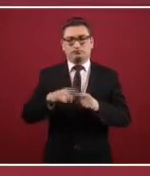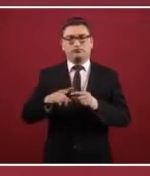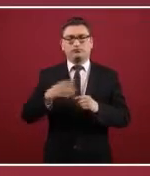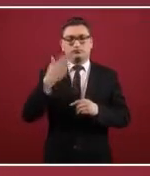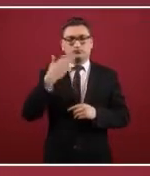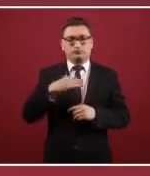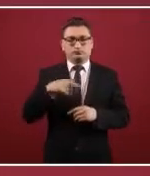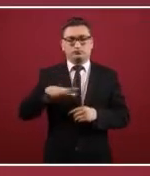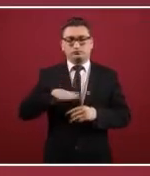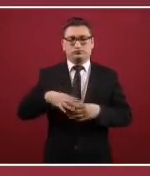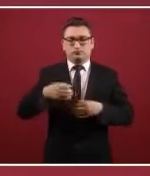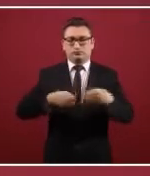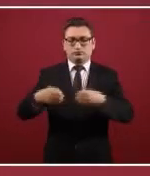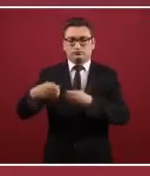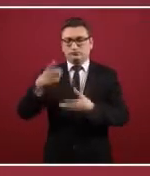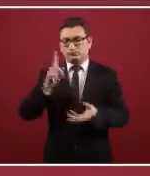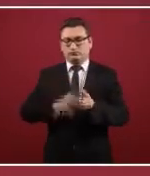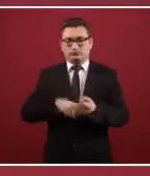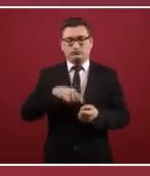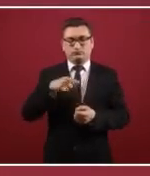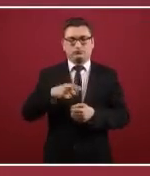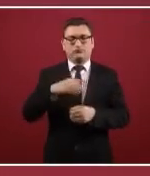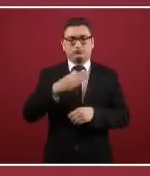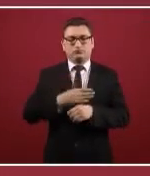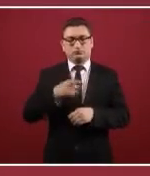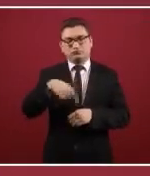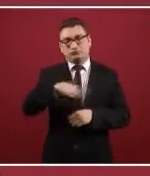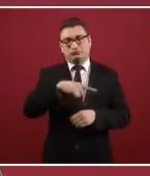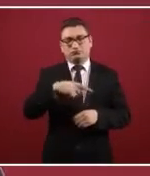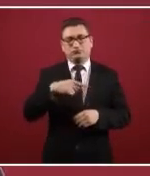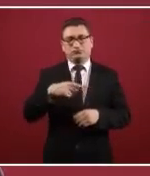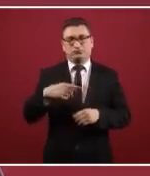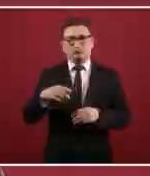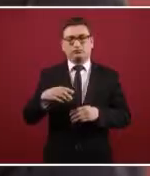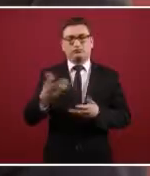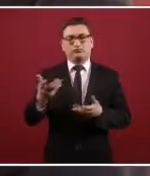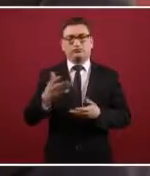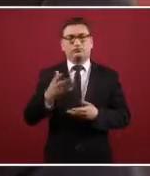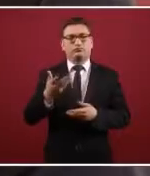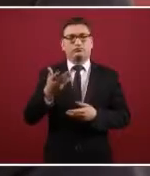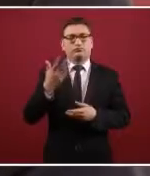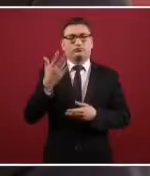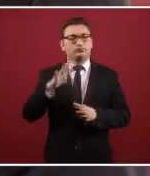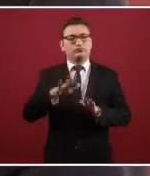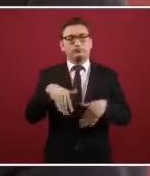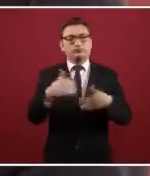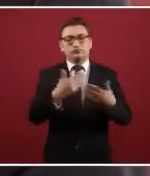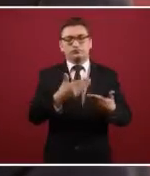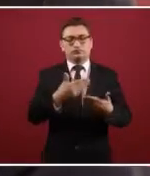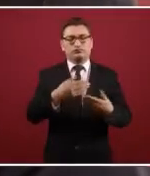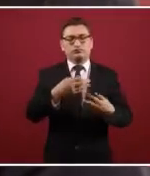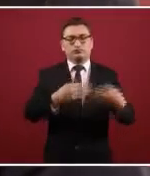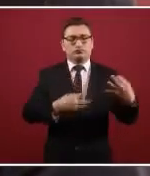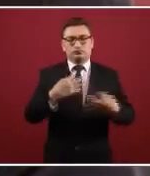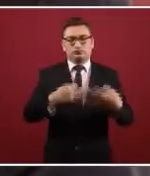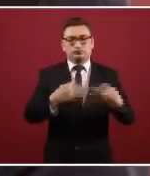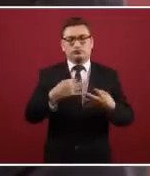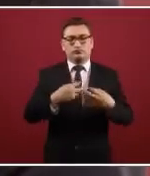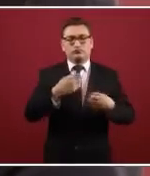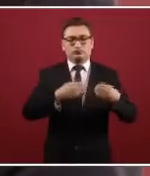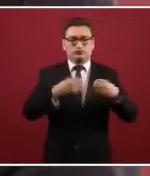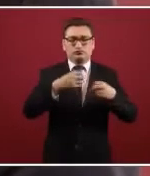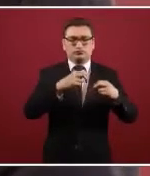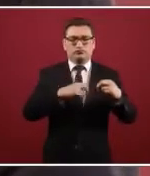interior del Poder Judicial. No puede castigar a un juez, a un